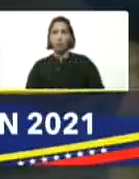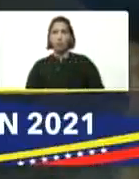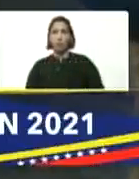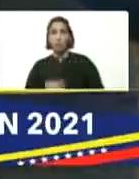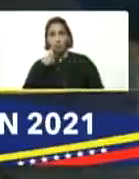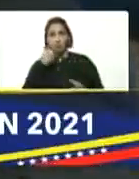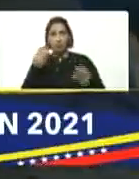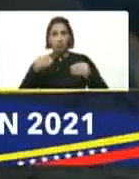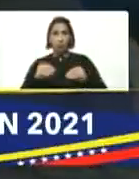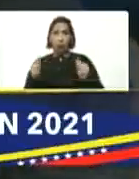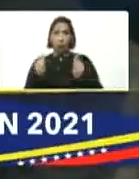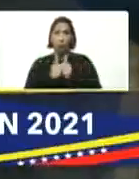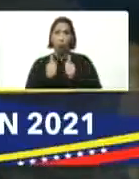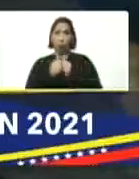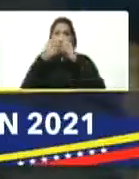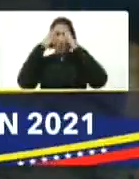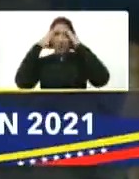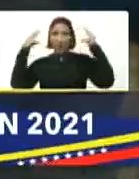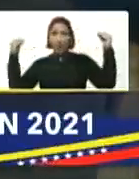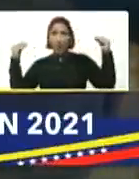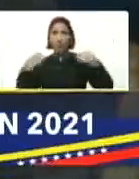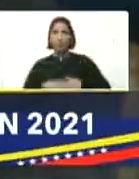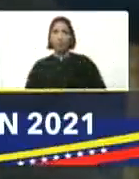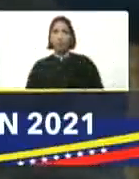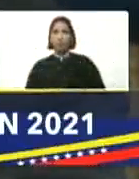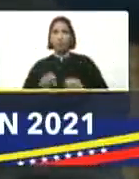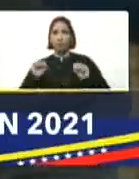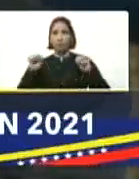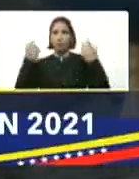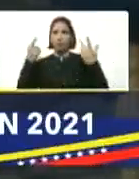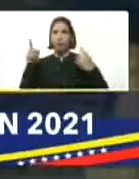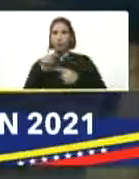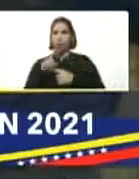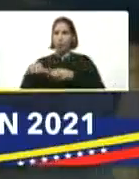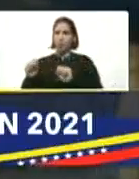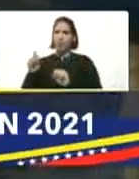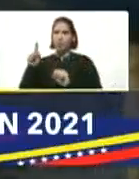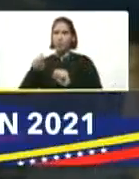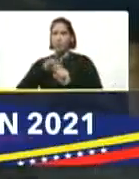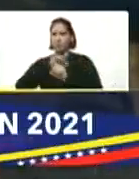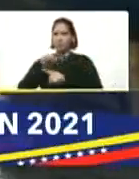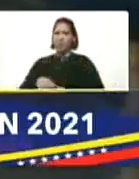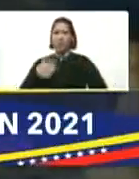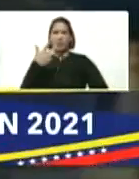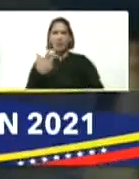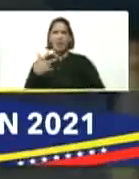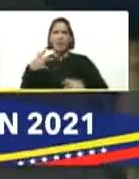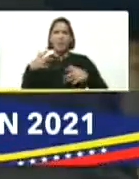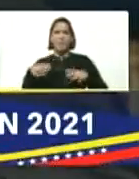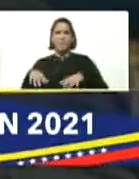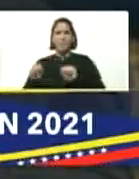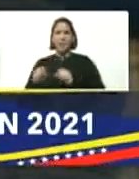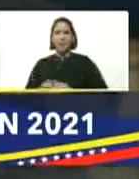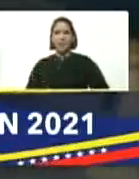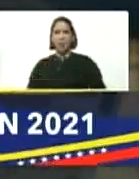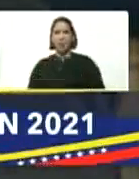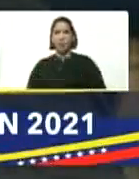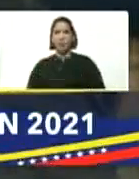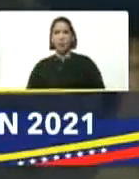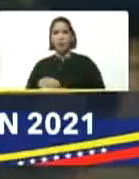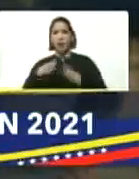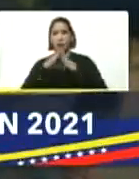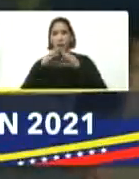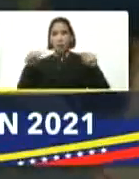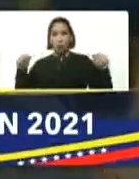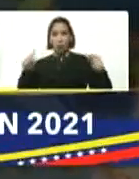con Vietnam, Vietnam vencedor no de un imperio, sino vencedor de tres imperios, vencedor de Japón,